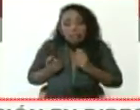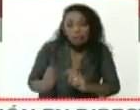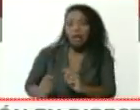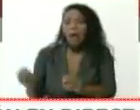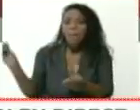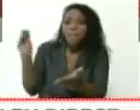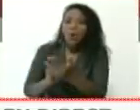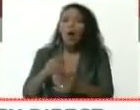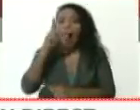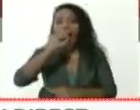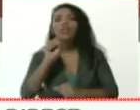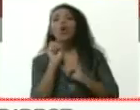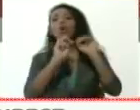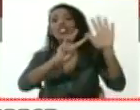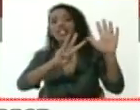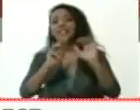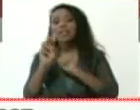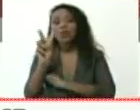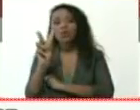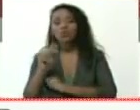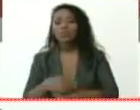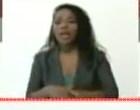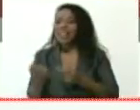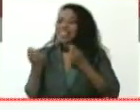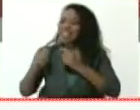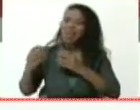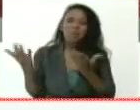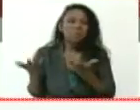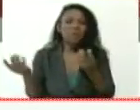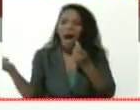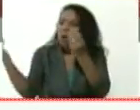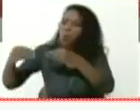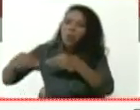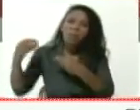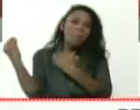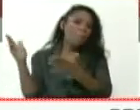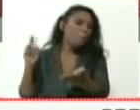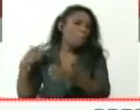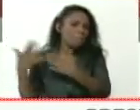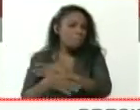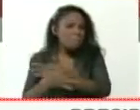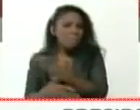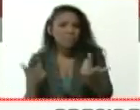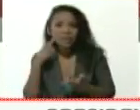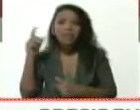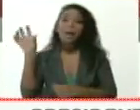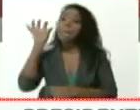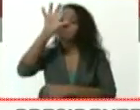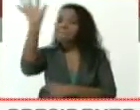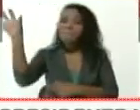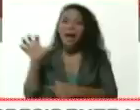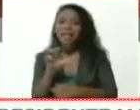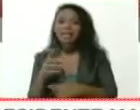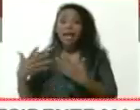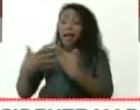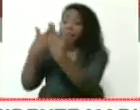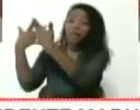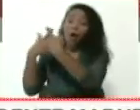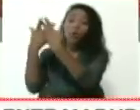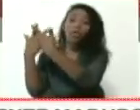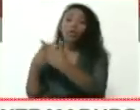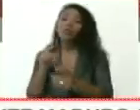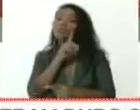82. Es un tratado que en su esencia es que los países de lo que los Estados Unidos llaman el